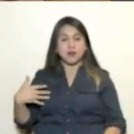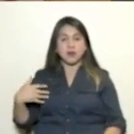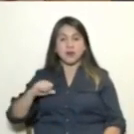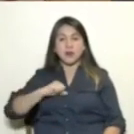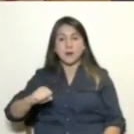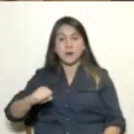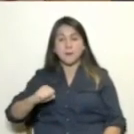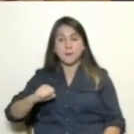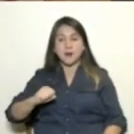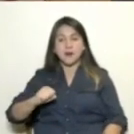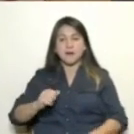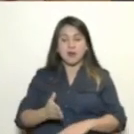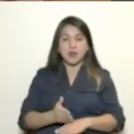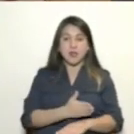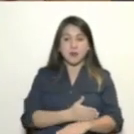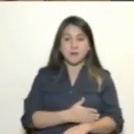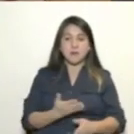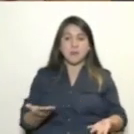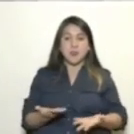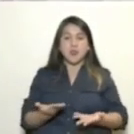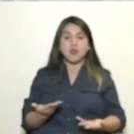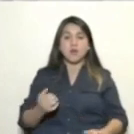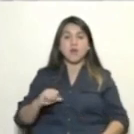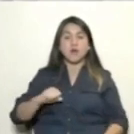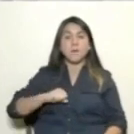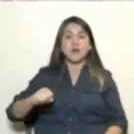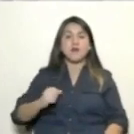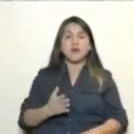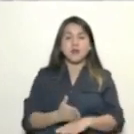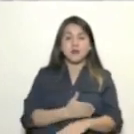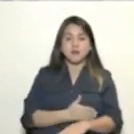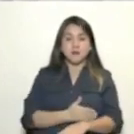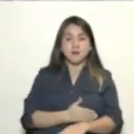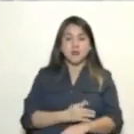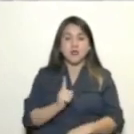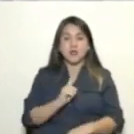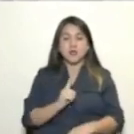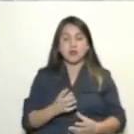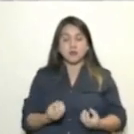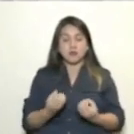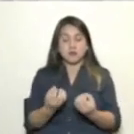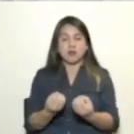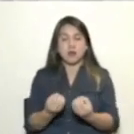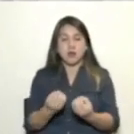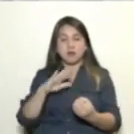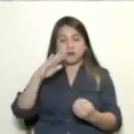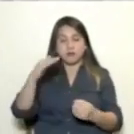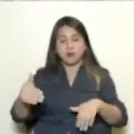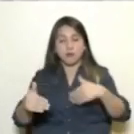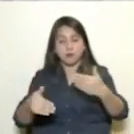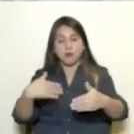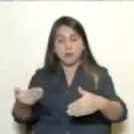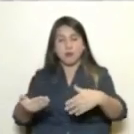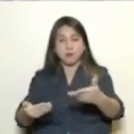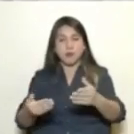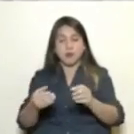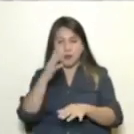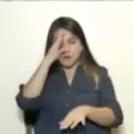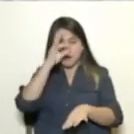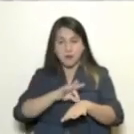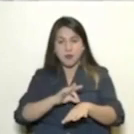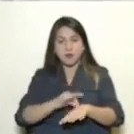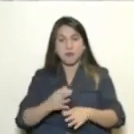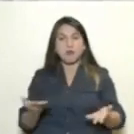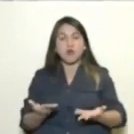prevenir. ¿Cómo prevenimos que no se produzca la enfermedad?